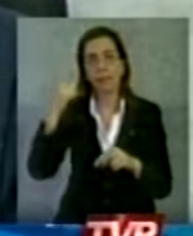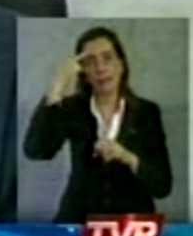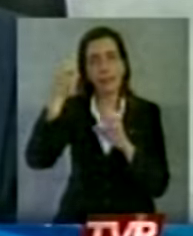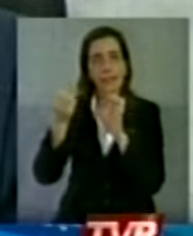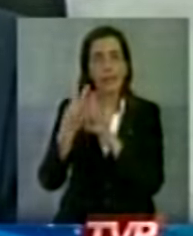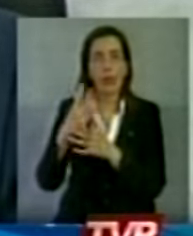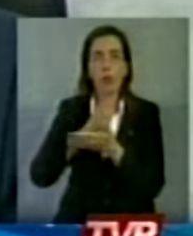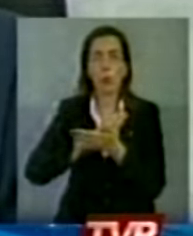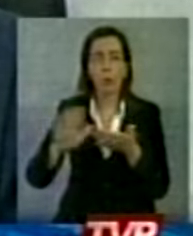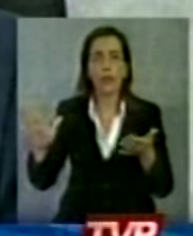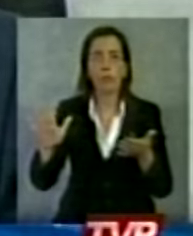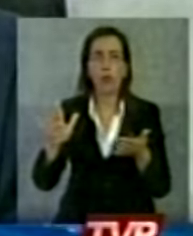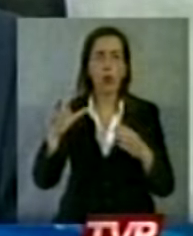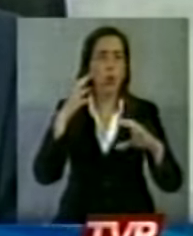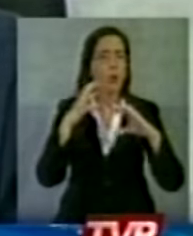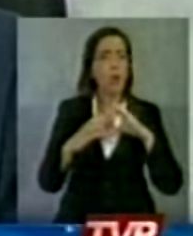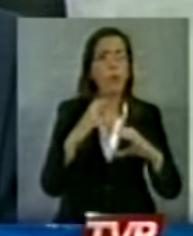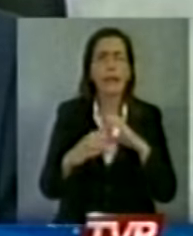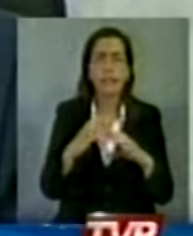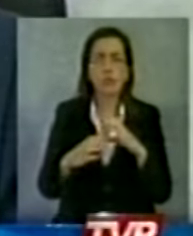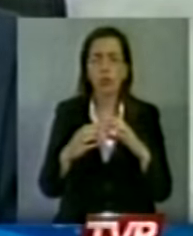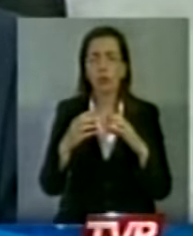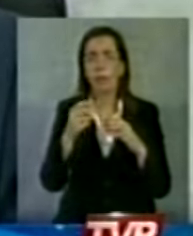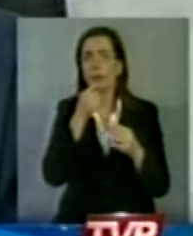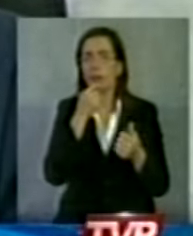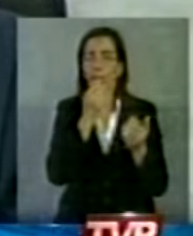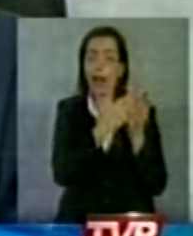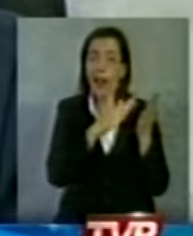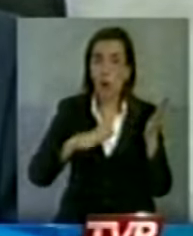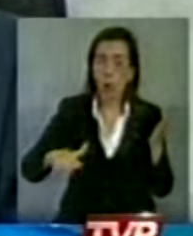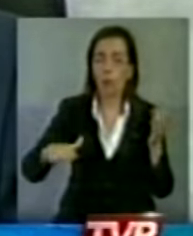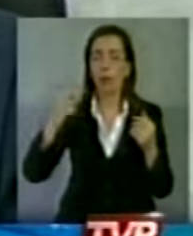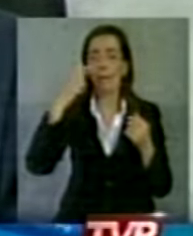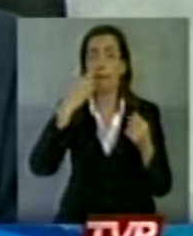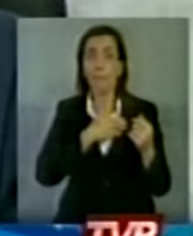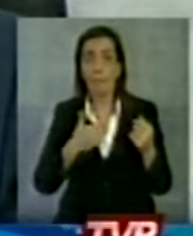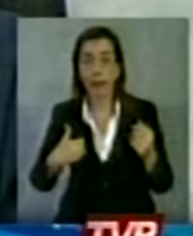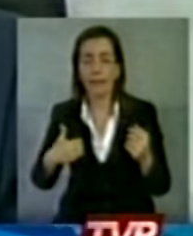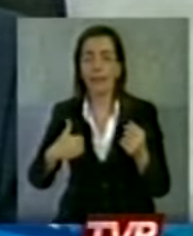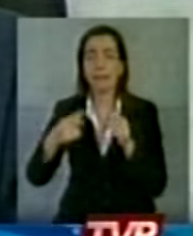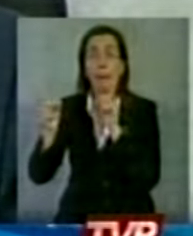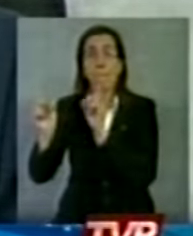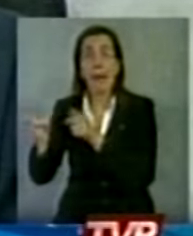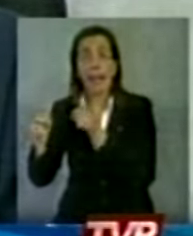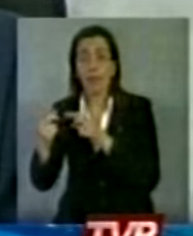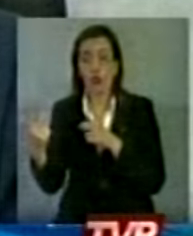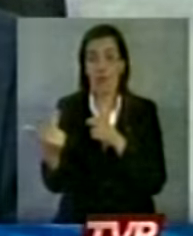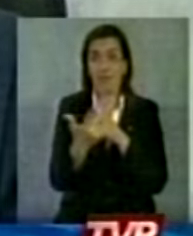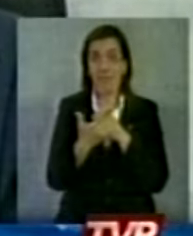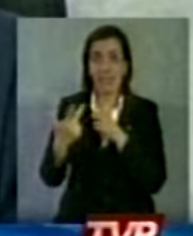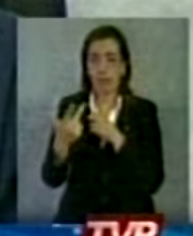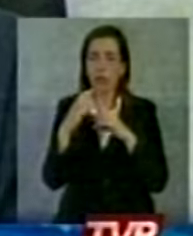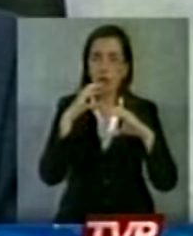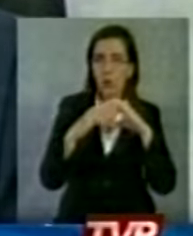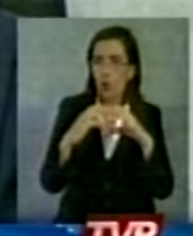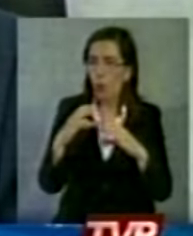de integración educativa, espacios de diálogo en el cual alumnos, padres y maestros participan de la planificación estratégica